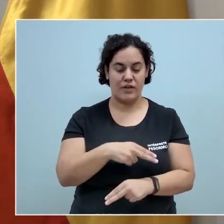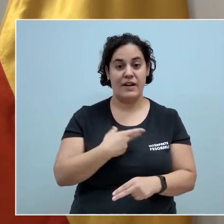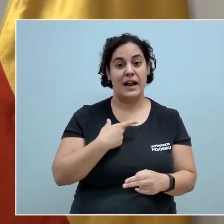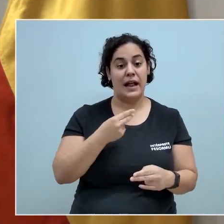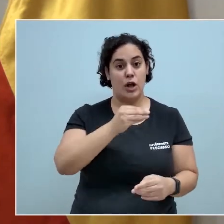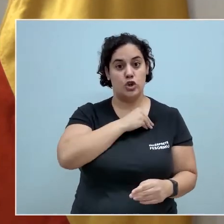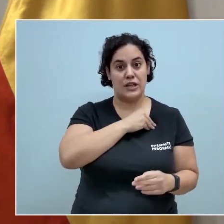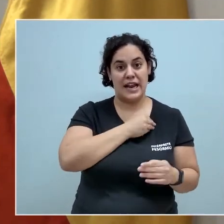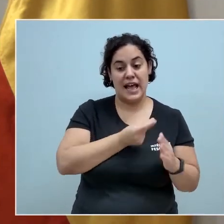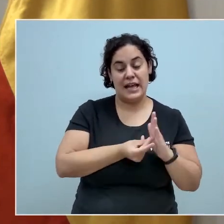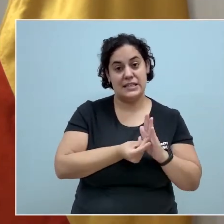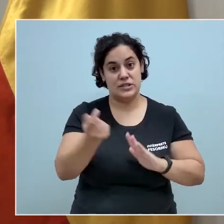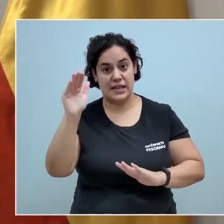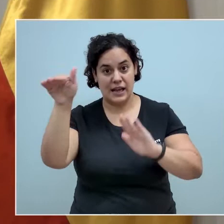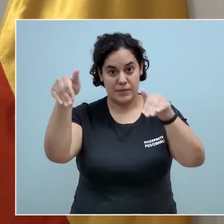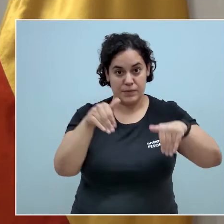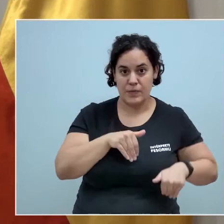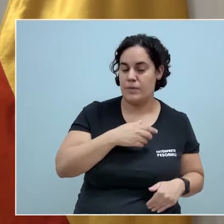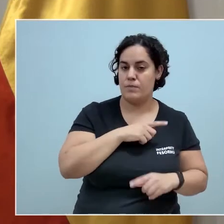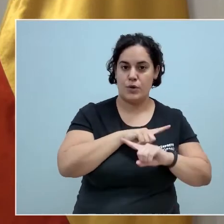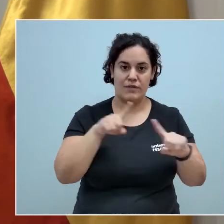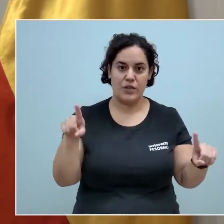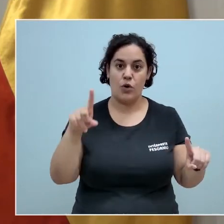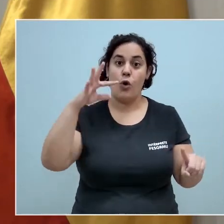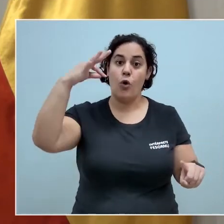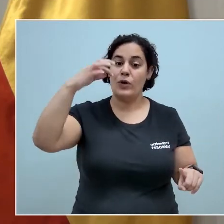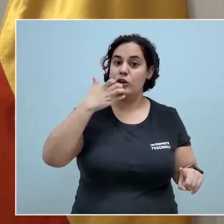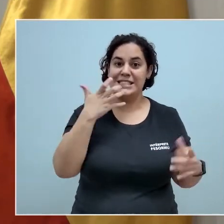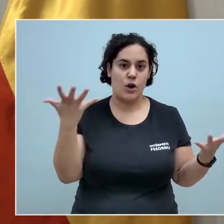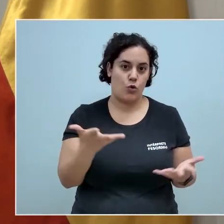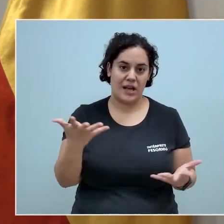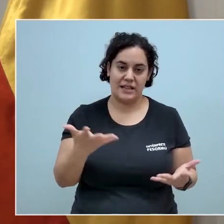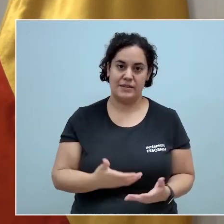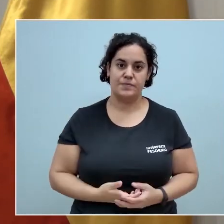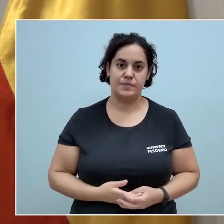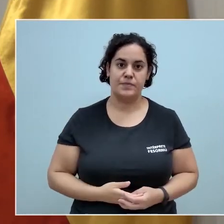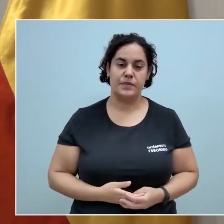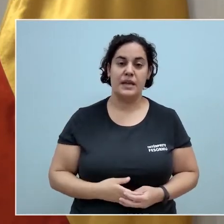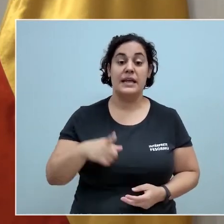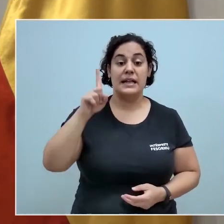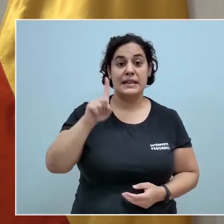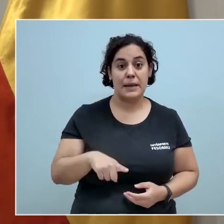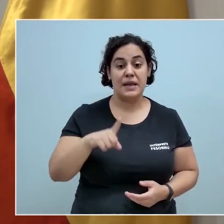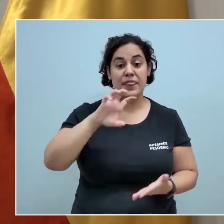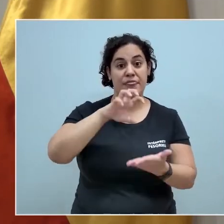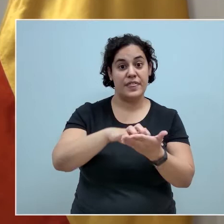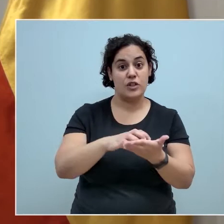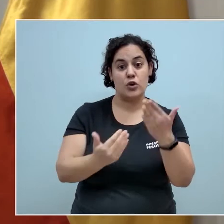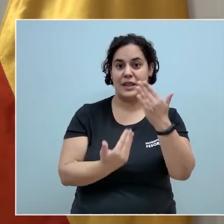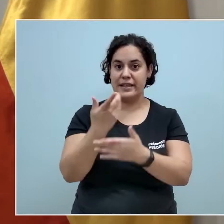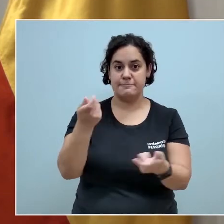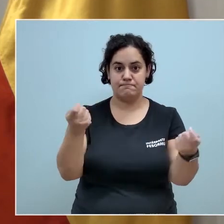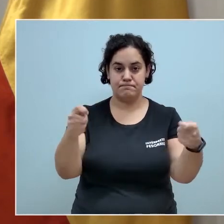municipio. Solicitamos que los vecinos solo salgan cuando esto sea imprescindible. También permanecerán cerrados los centros de día